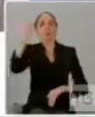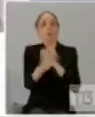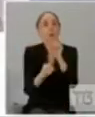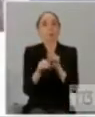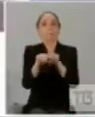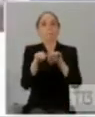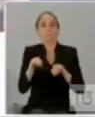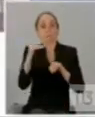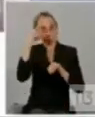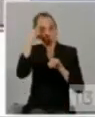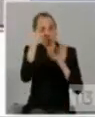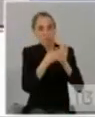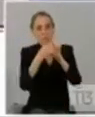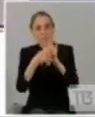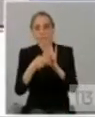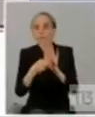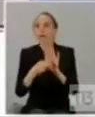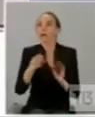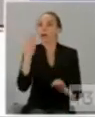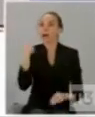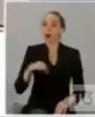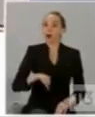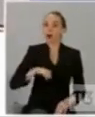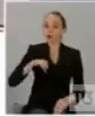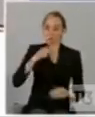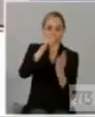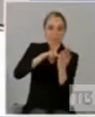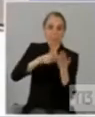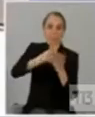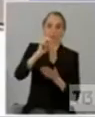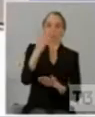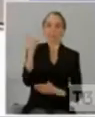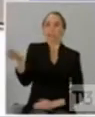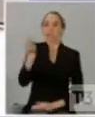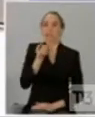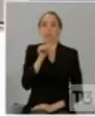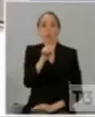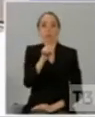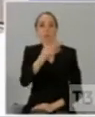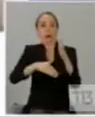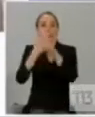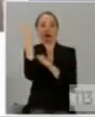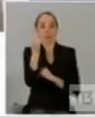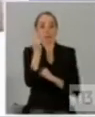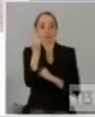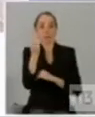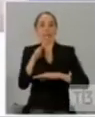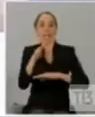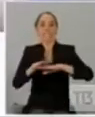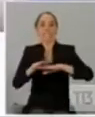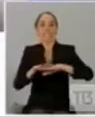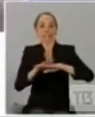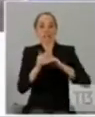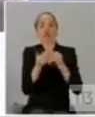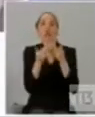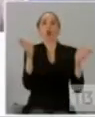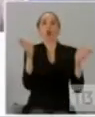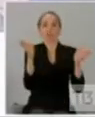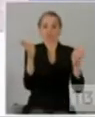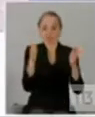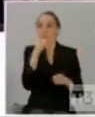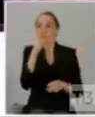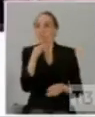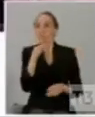3 años más? El orgullo que me tocó el otro día con una nota de La Tercera en que alguien me definía que en la universidad yo era de centro liberal, es que yo defiendo mis convicciones. Como